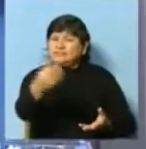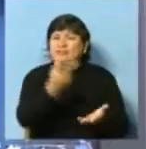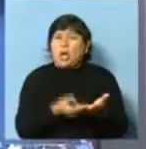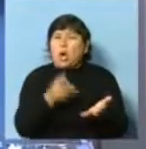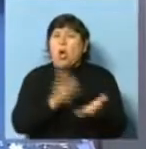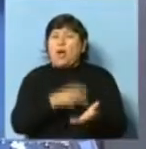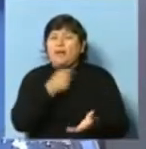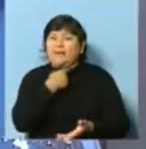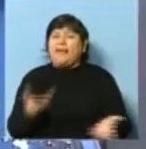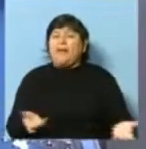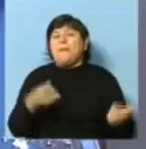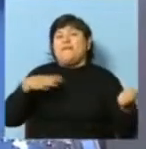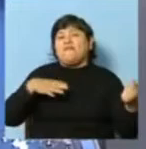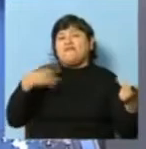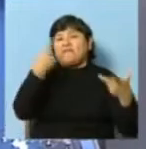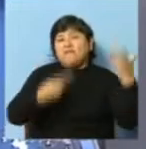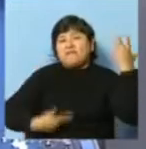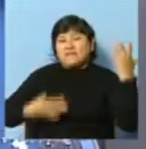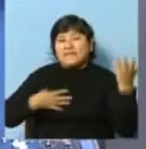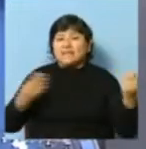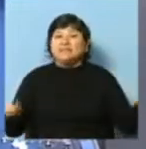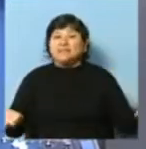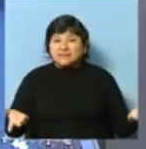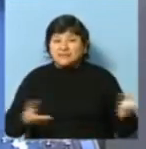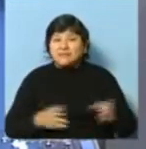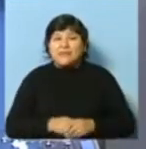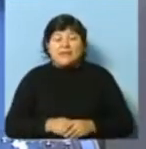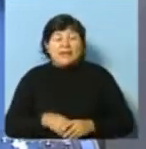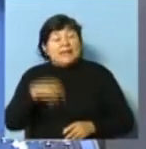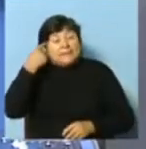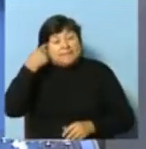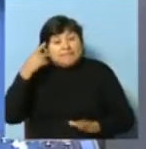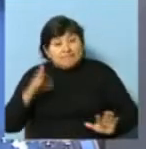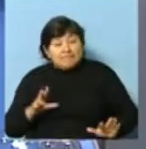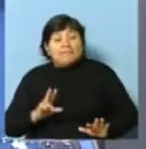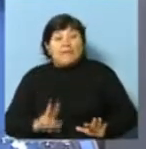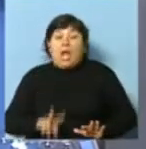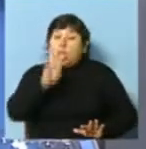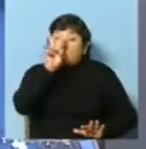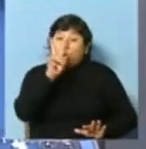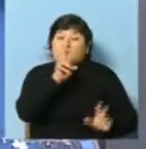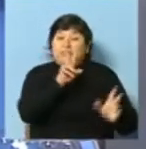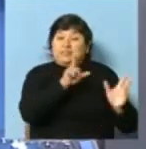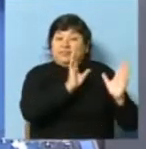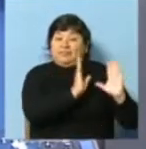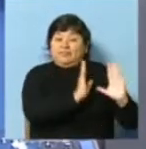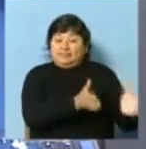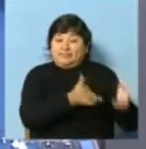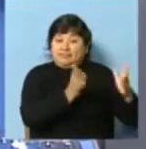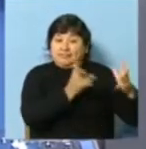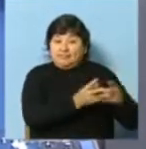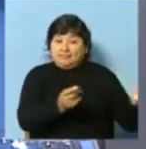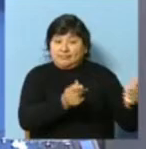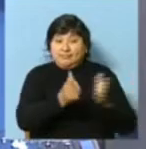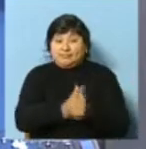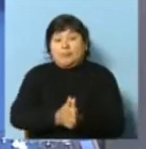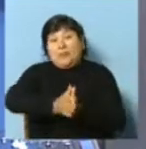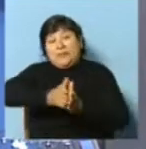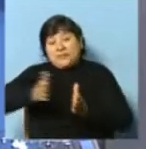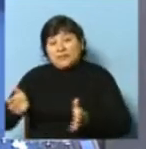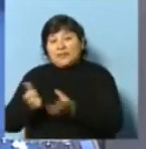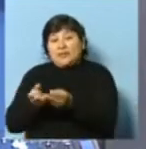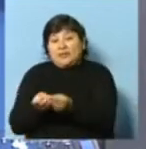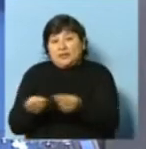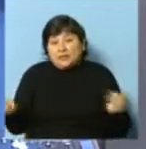bueno yo digo dos períodos diferentes dos gestiones la primera es muy traumática para